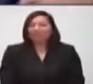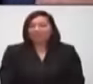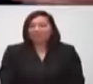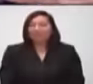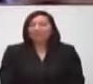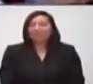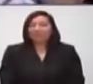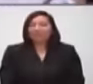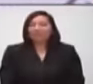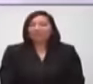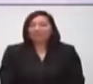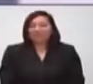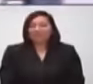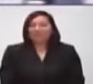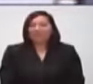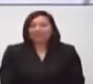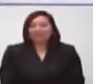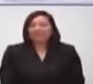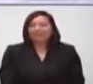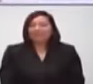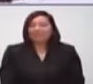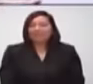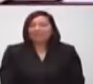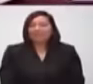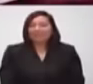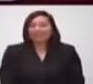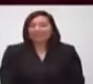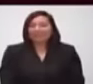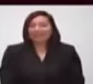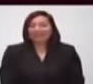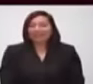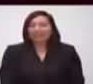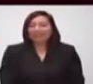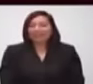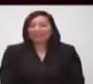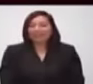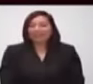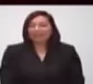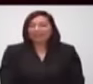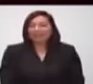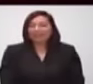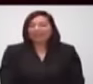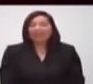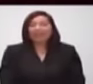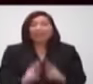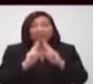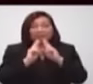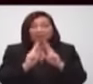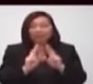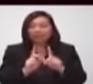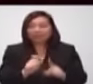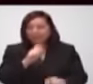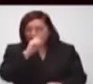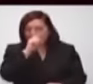Bueno, esta etapa tiene la palabra el alcalde de Lima para que responda las inquietudes de